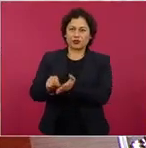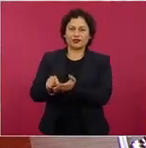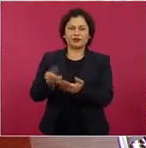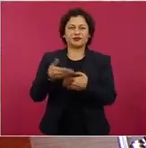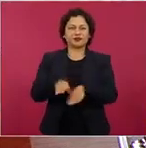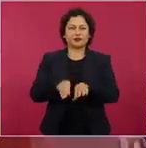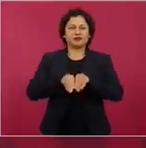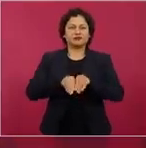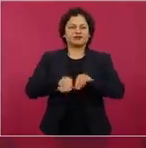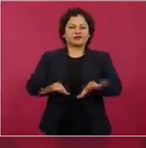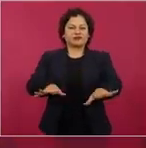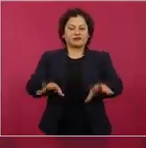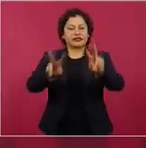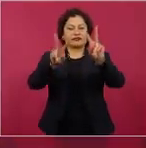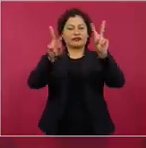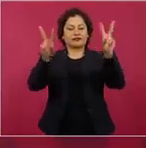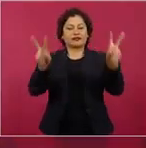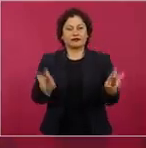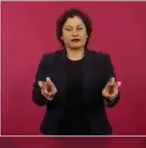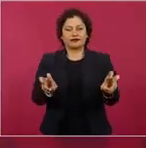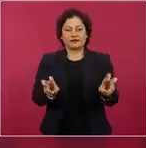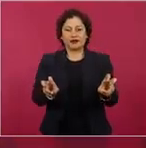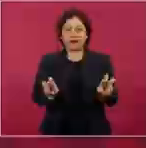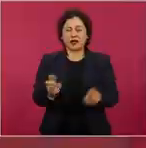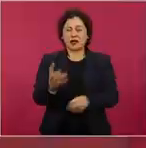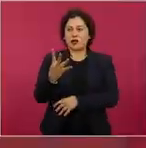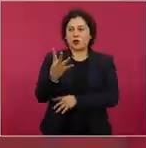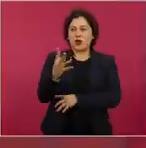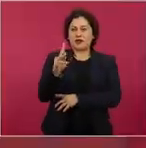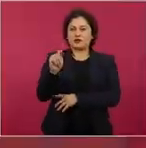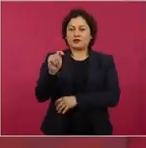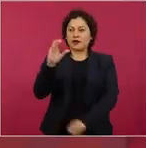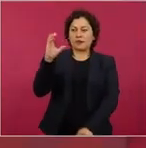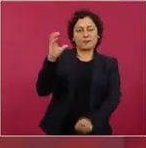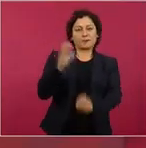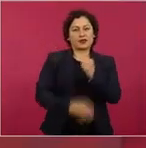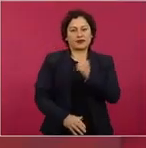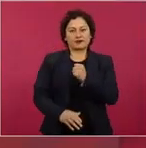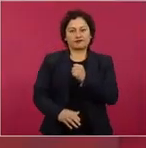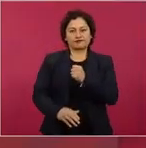Se acabó la 4T con un periodicazo.